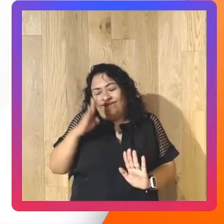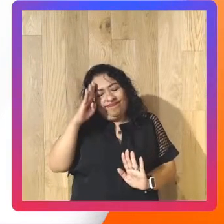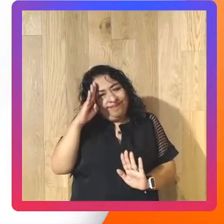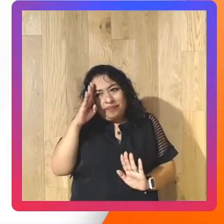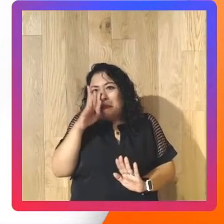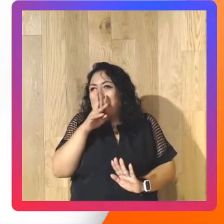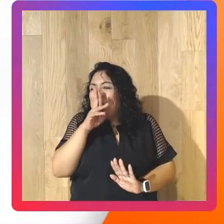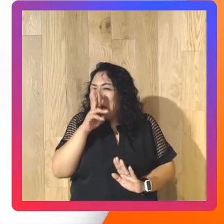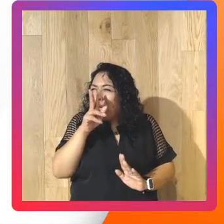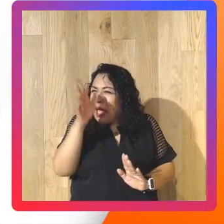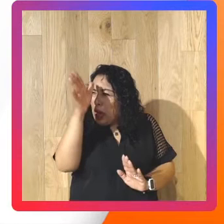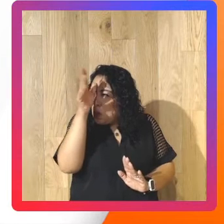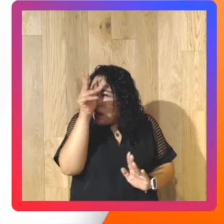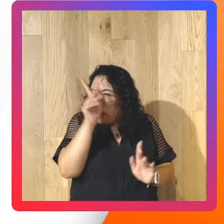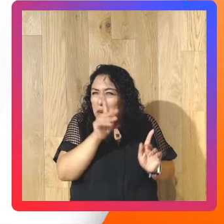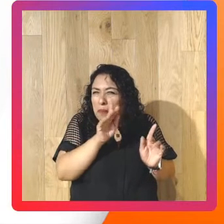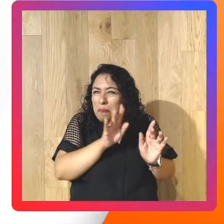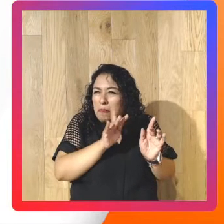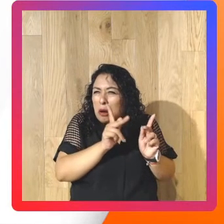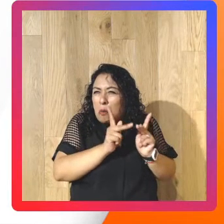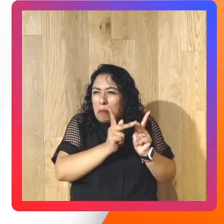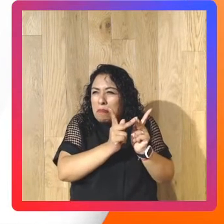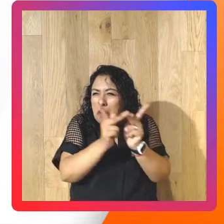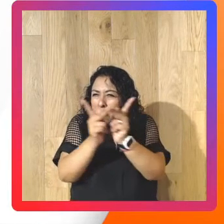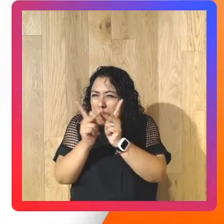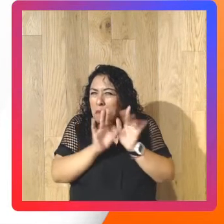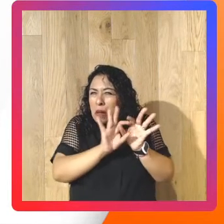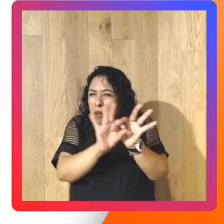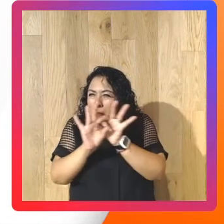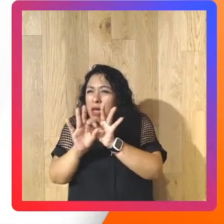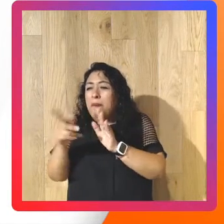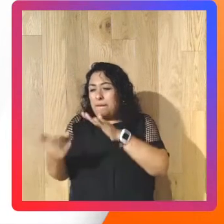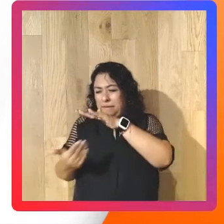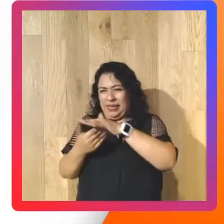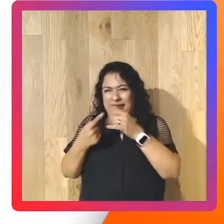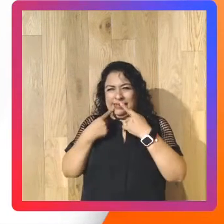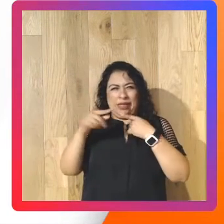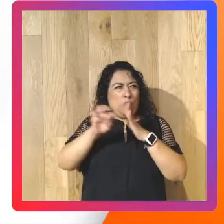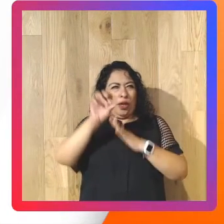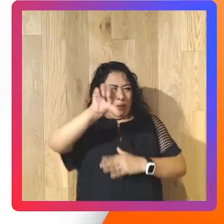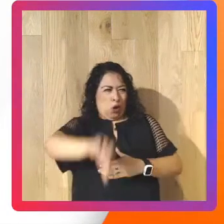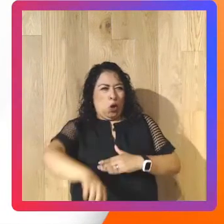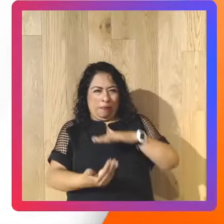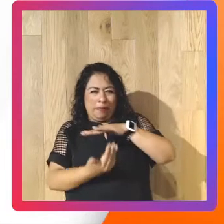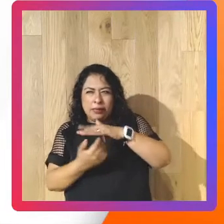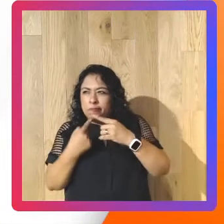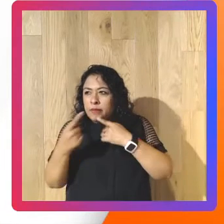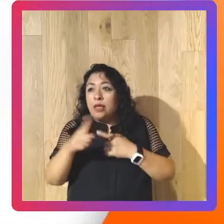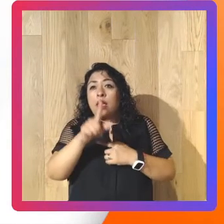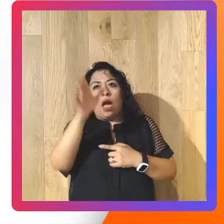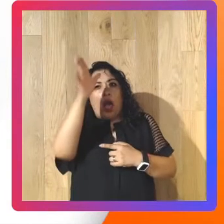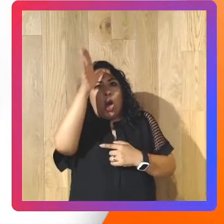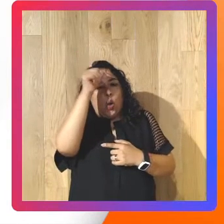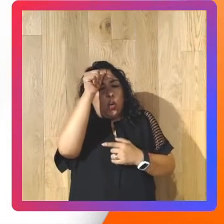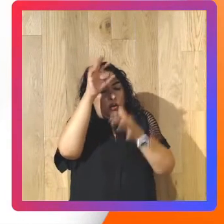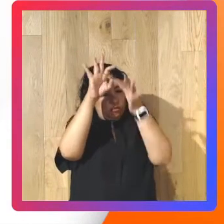pudiéramos hablar el mismo idioma, los empresarios, poder tener en una mesa de diálogo como la que estamos hoy, llegar a acuerdos para